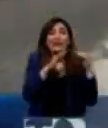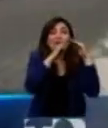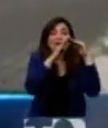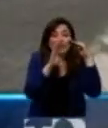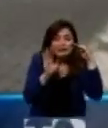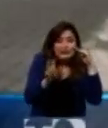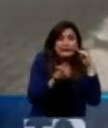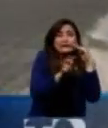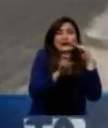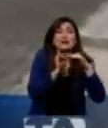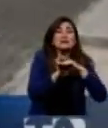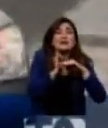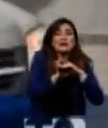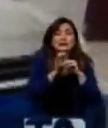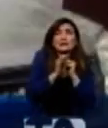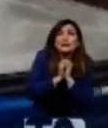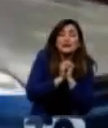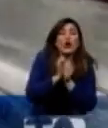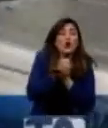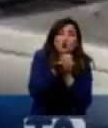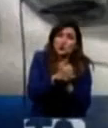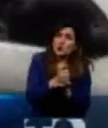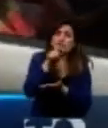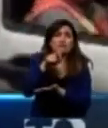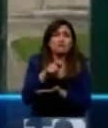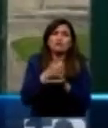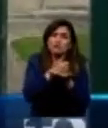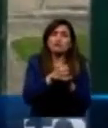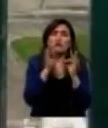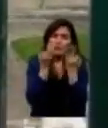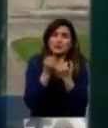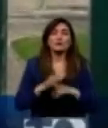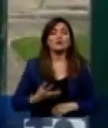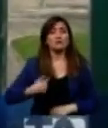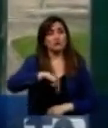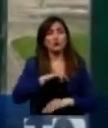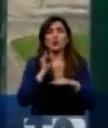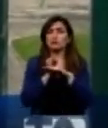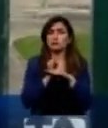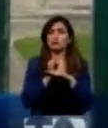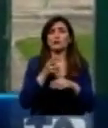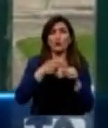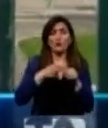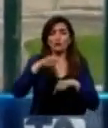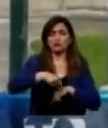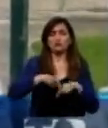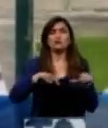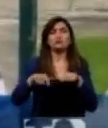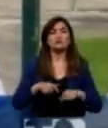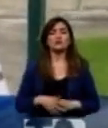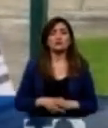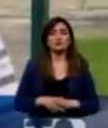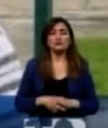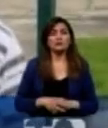San Lorenzo Mártir, donde se ha tratado de darles la ayuda necesaria. Nosotros como iglesia presente aquí en San Lorenzo,